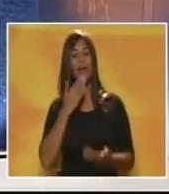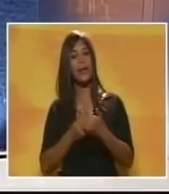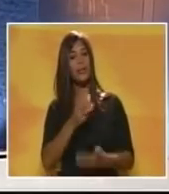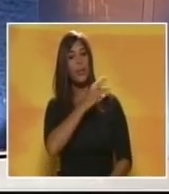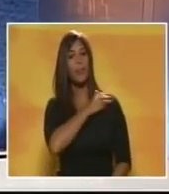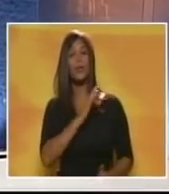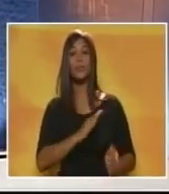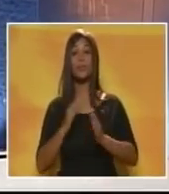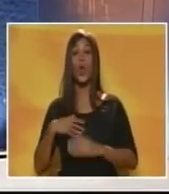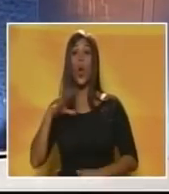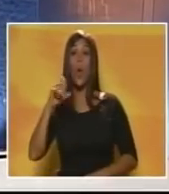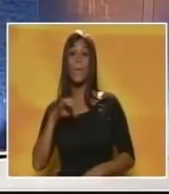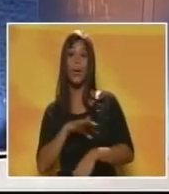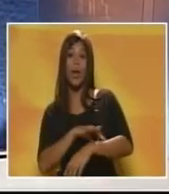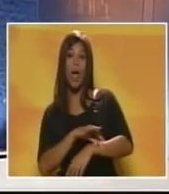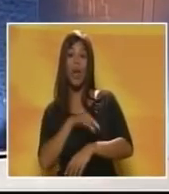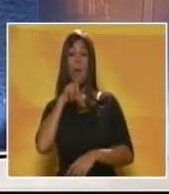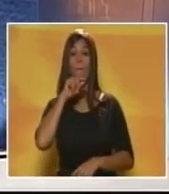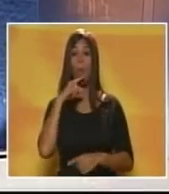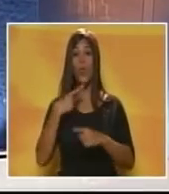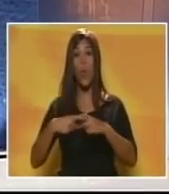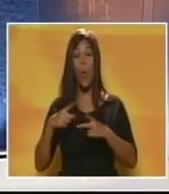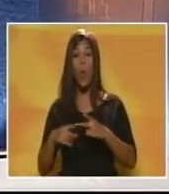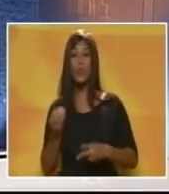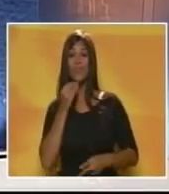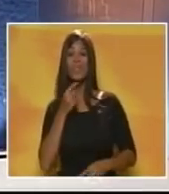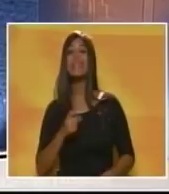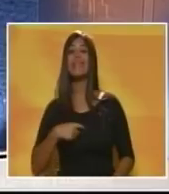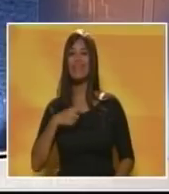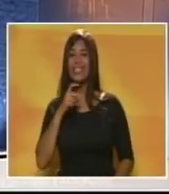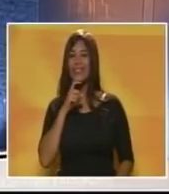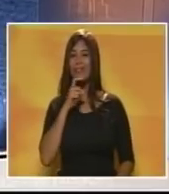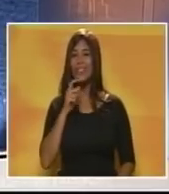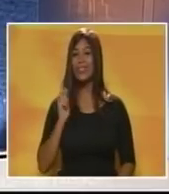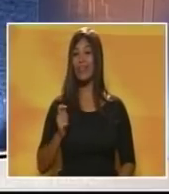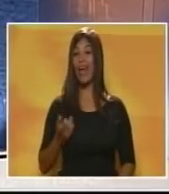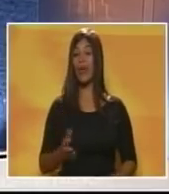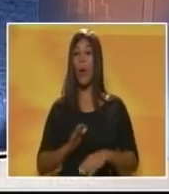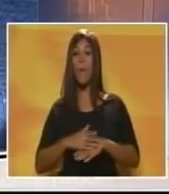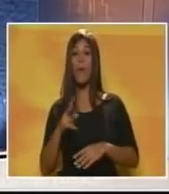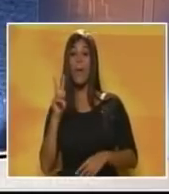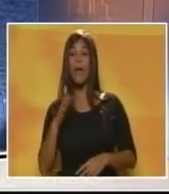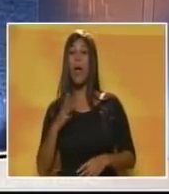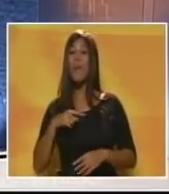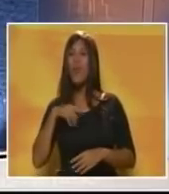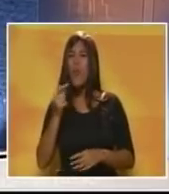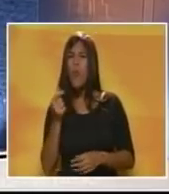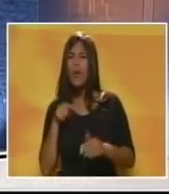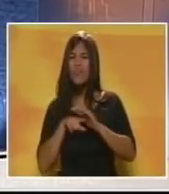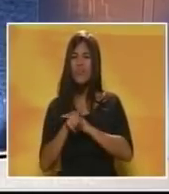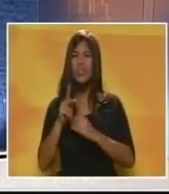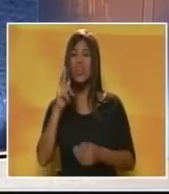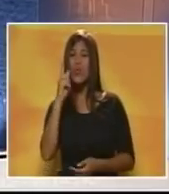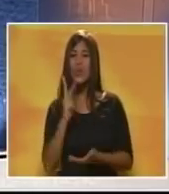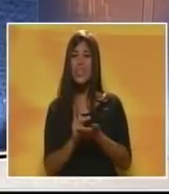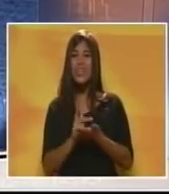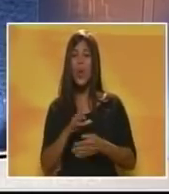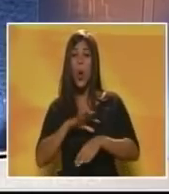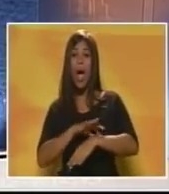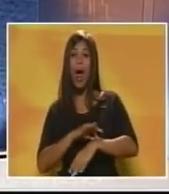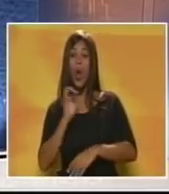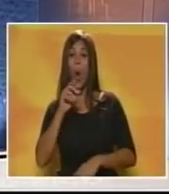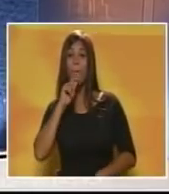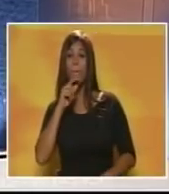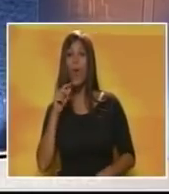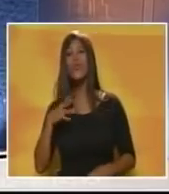Manuel. Comprar carne, pollo y otros alimentos se ha convertido en una tarea difícil para los venezolanos. El precio de un kilo de carne o de pollo depende del lugar donde se